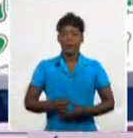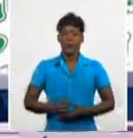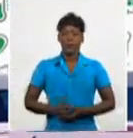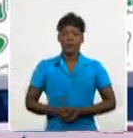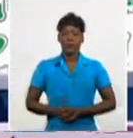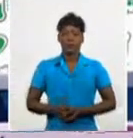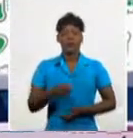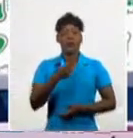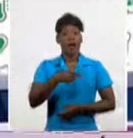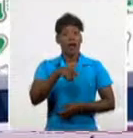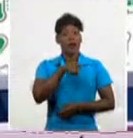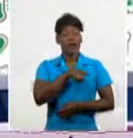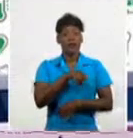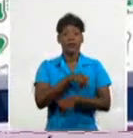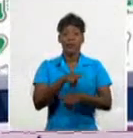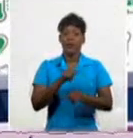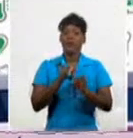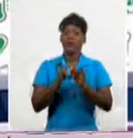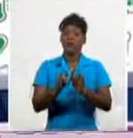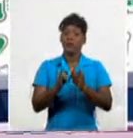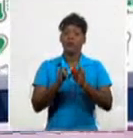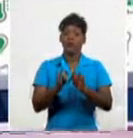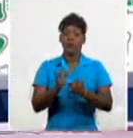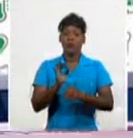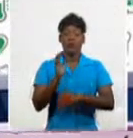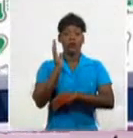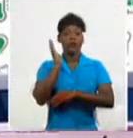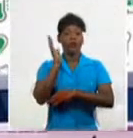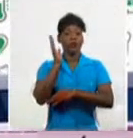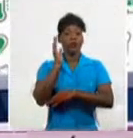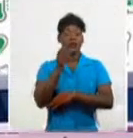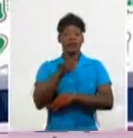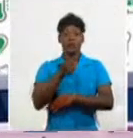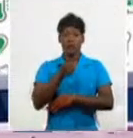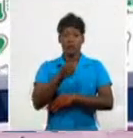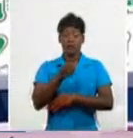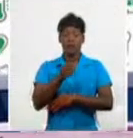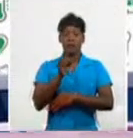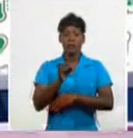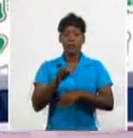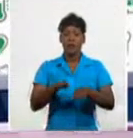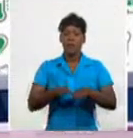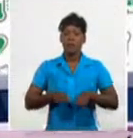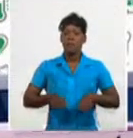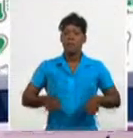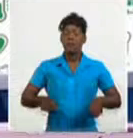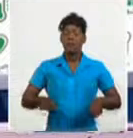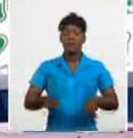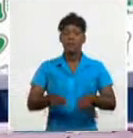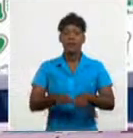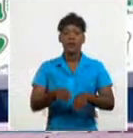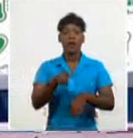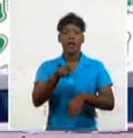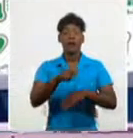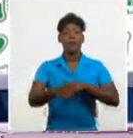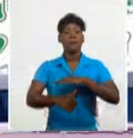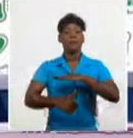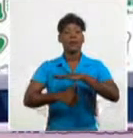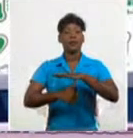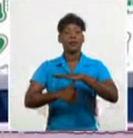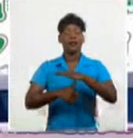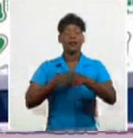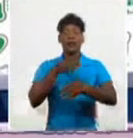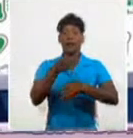fue noticia la conferencia de prensa, en este caso la mesa redonda que se efectuó con la presencia del presidente cubano